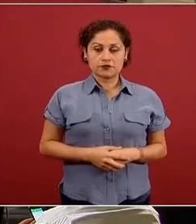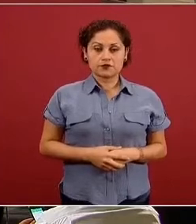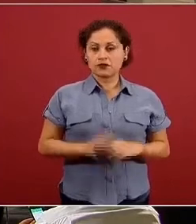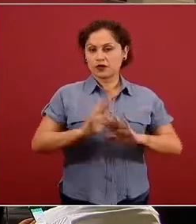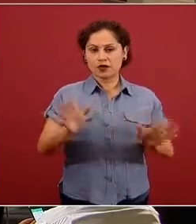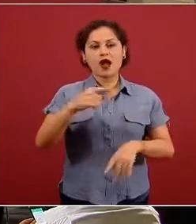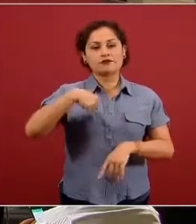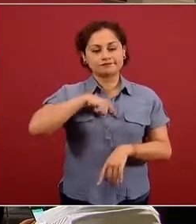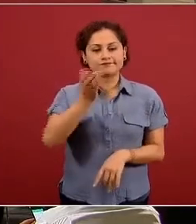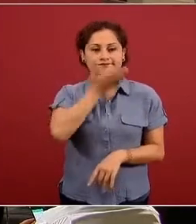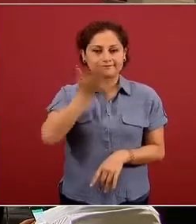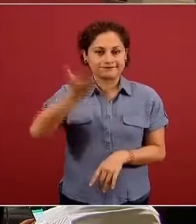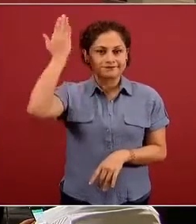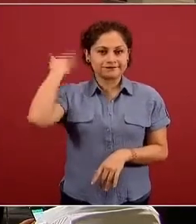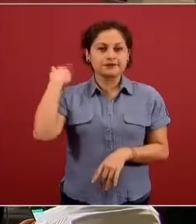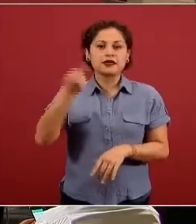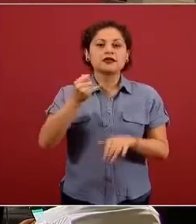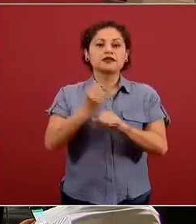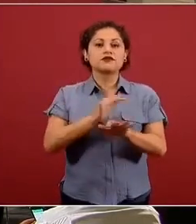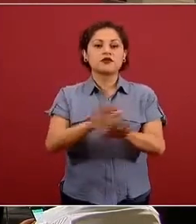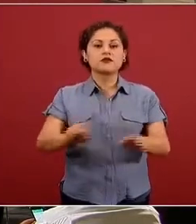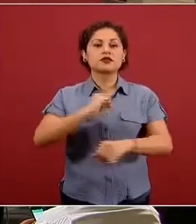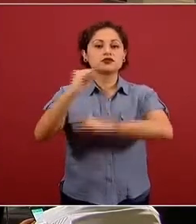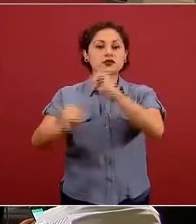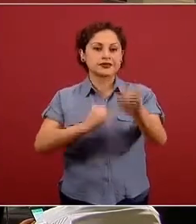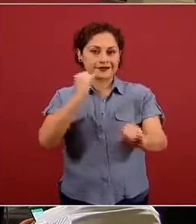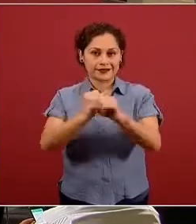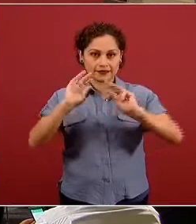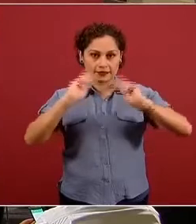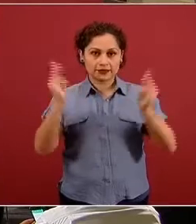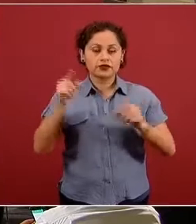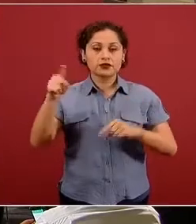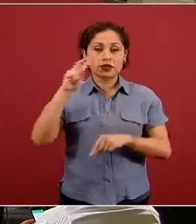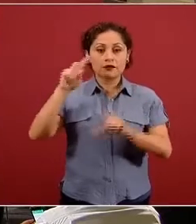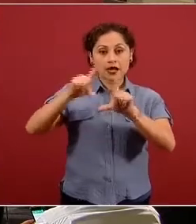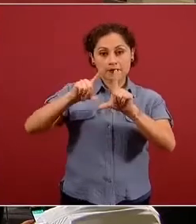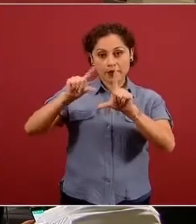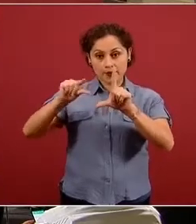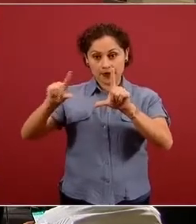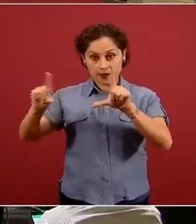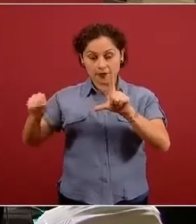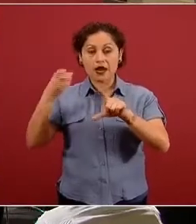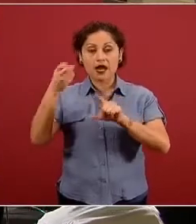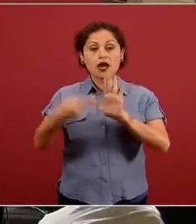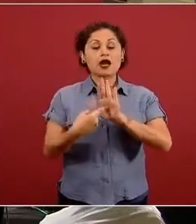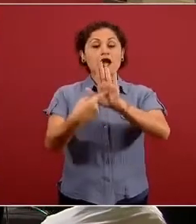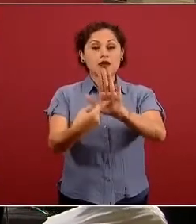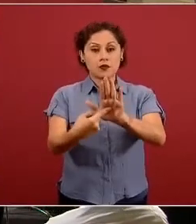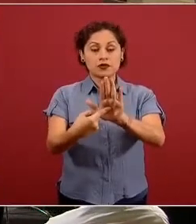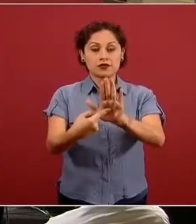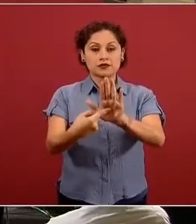Como es costumbre, vamos a empezar con el panorama internacional, que se resume en esta gráfica de barras que nos muestra cuál es